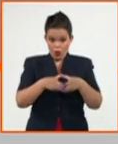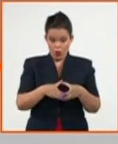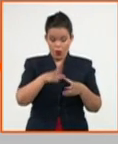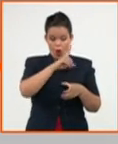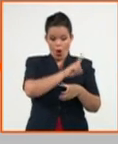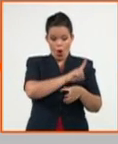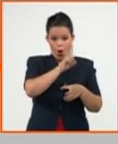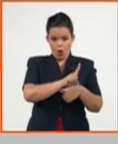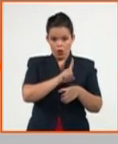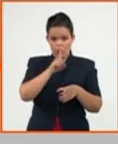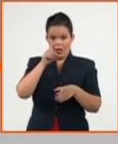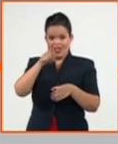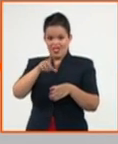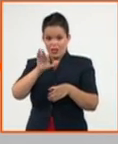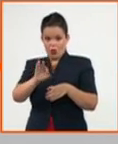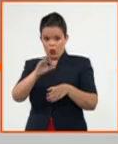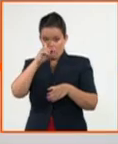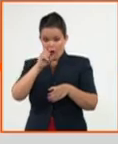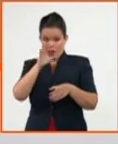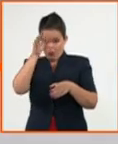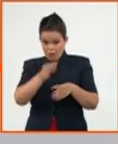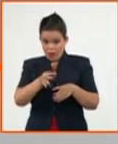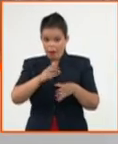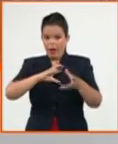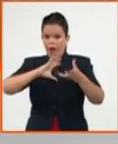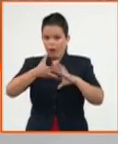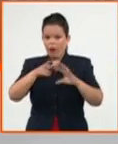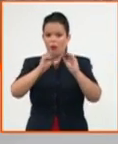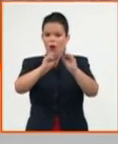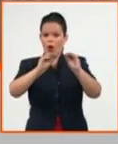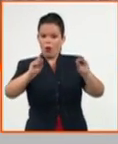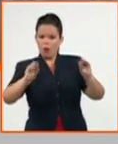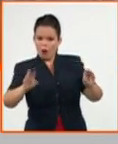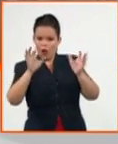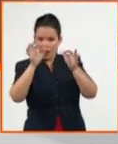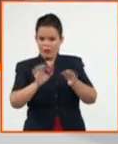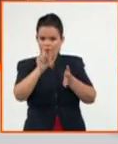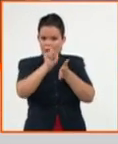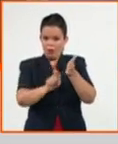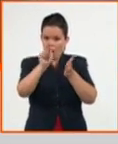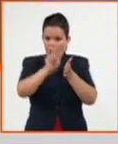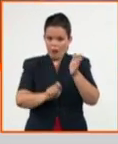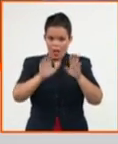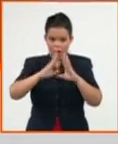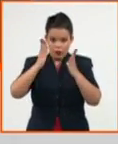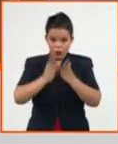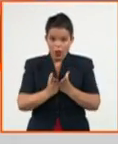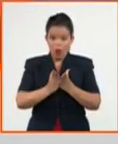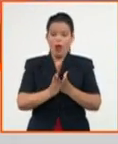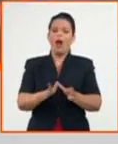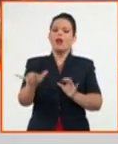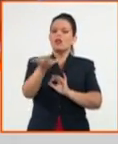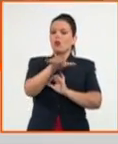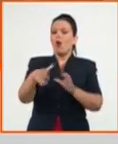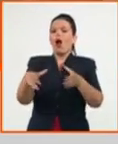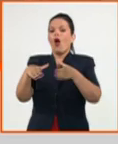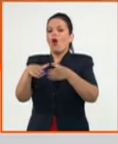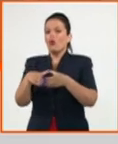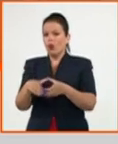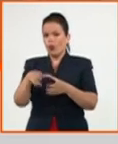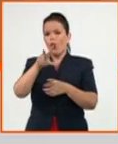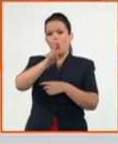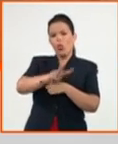transcurso como dije de esta semana en grupo de medidas organizativas que se han tomado en cada una de las provincia en cada uno de los territorios